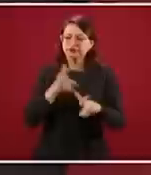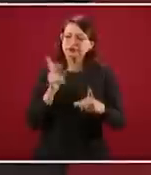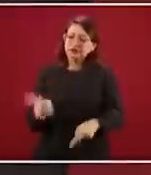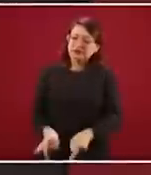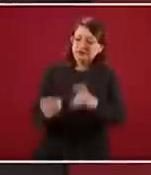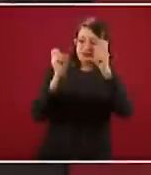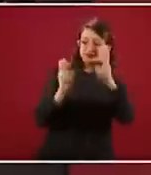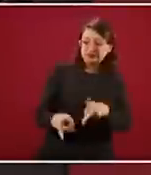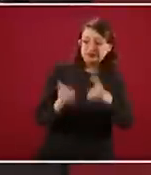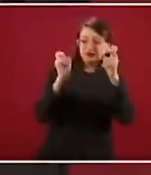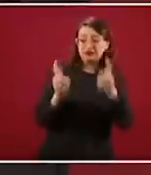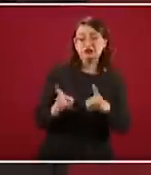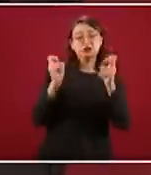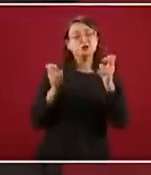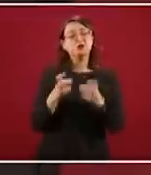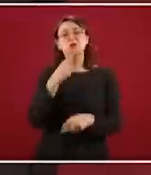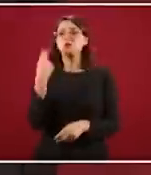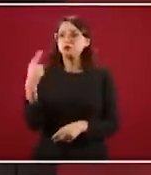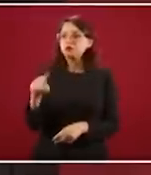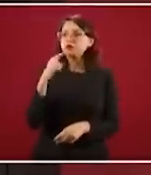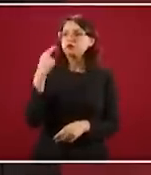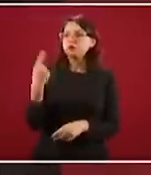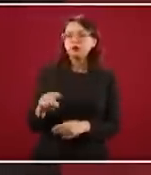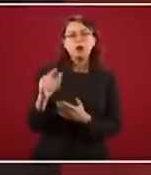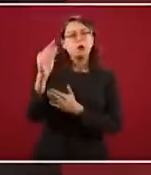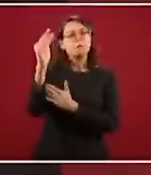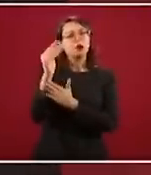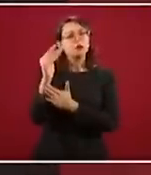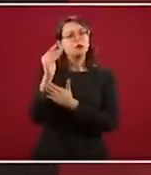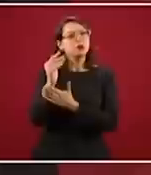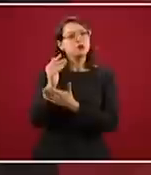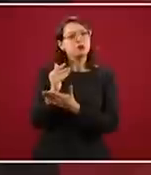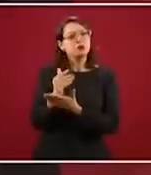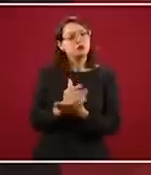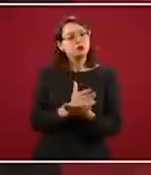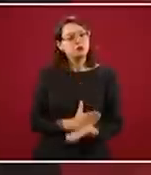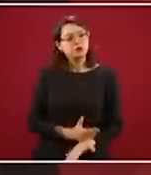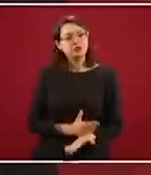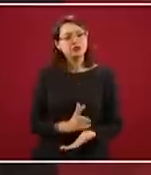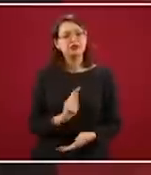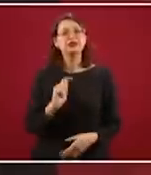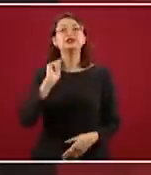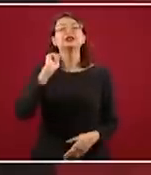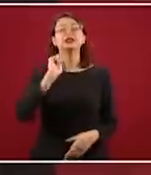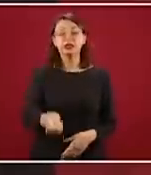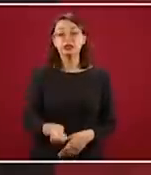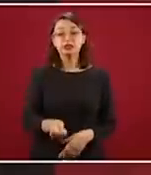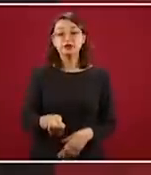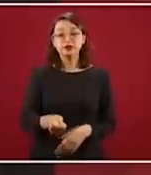denuncias presentadas con motivo del robo de trenes. De tal suerte